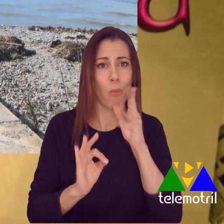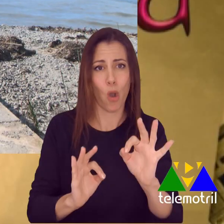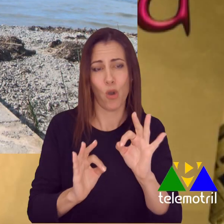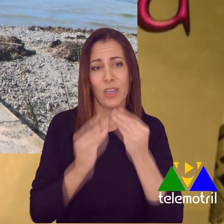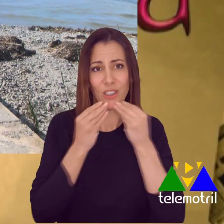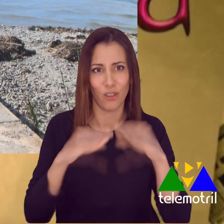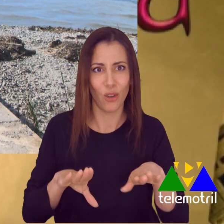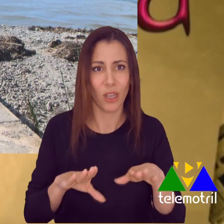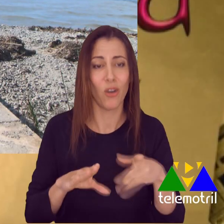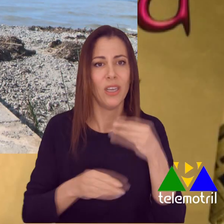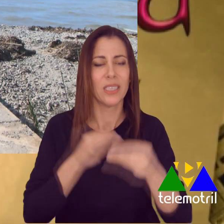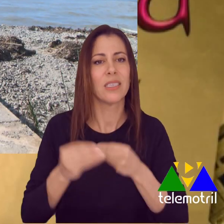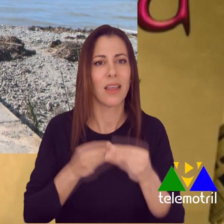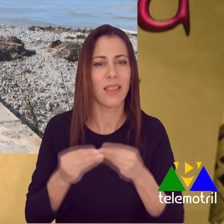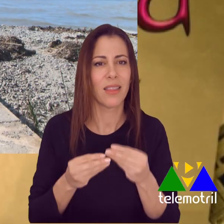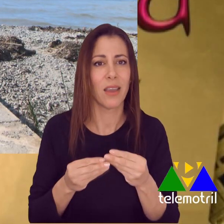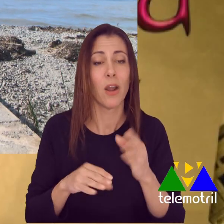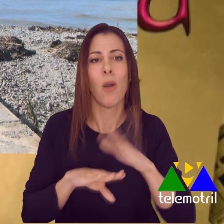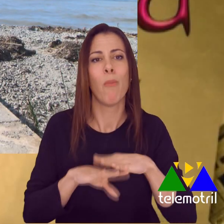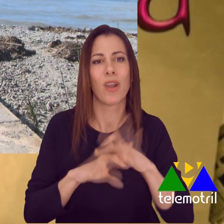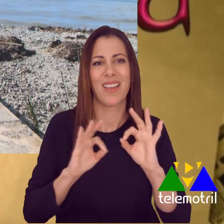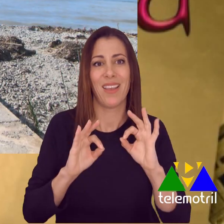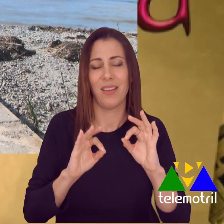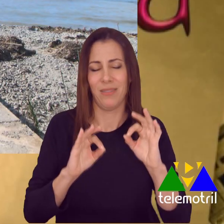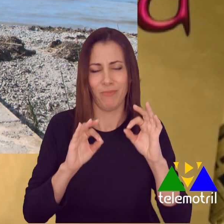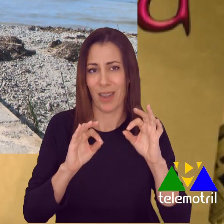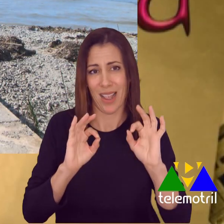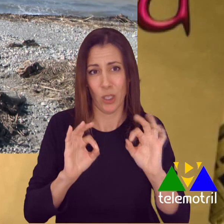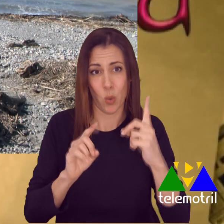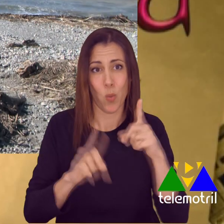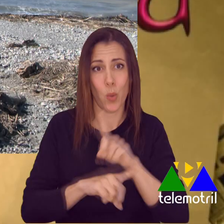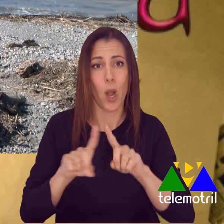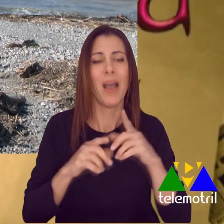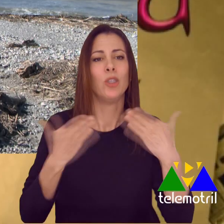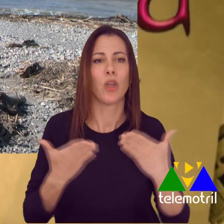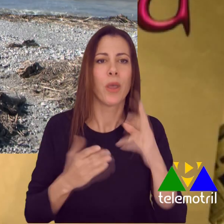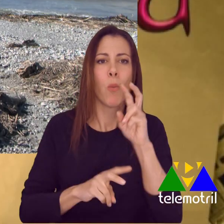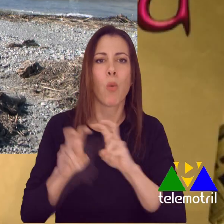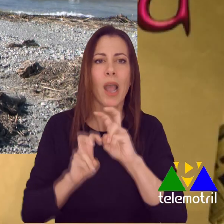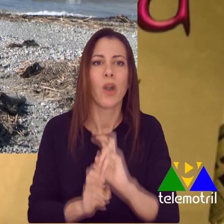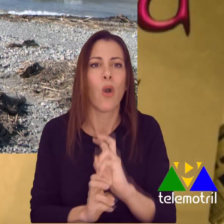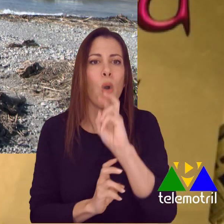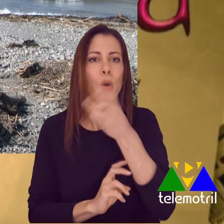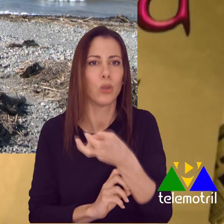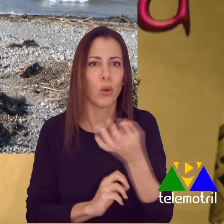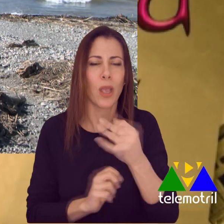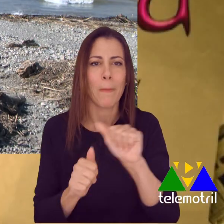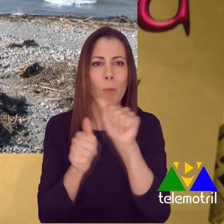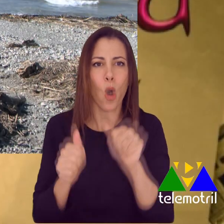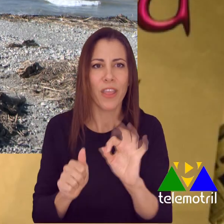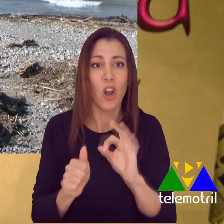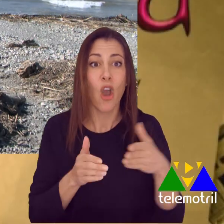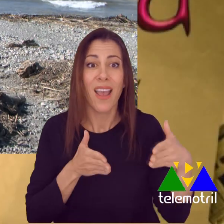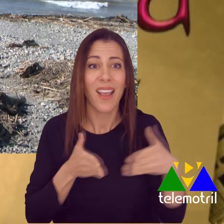división histórica que se había hecho porque era un problema, evidentemente. Entonces se coge otro modelo, que es el